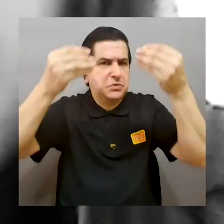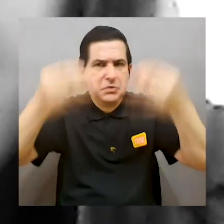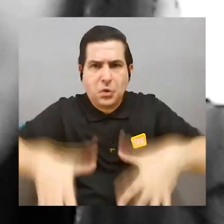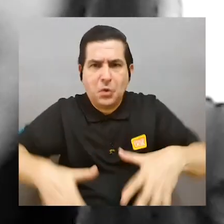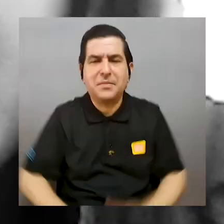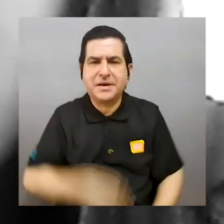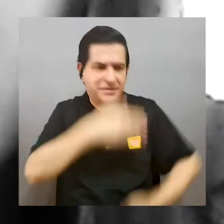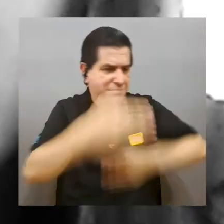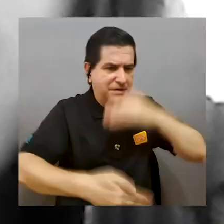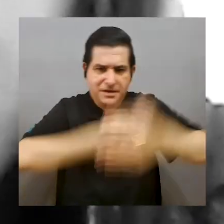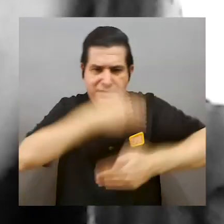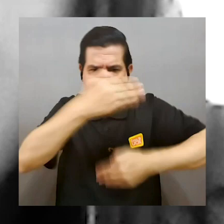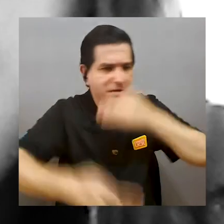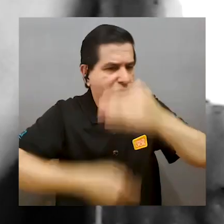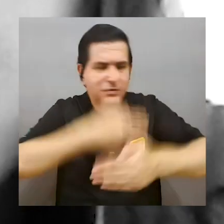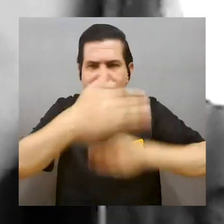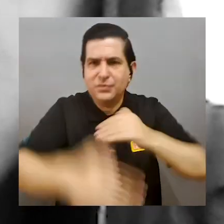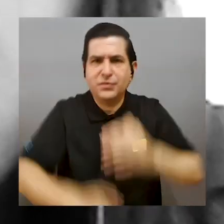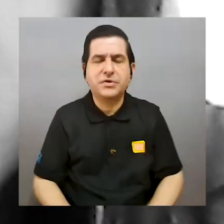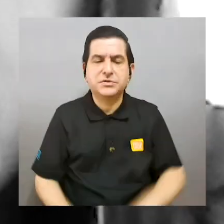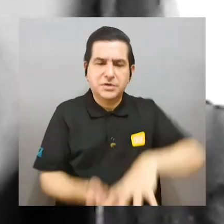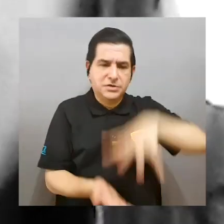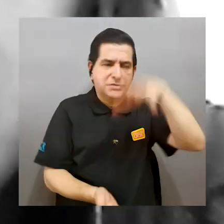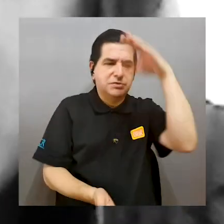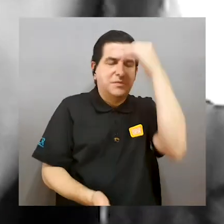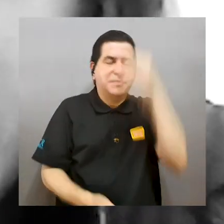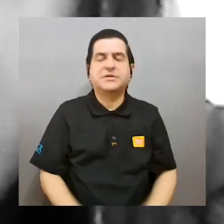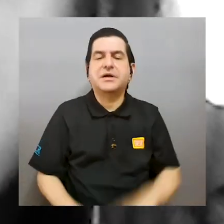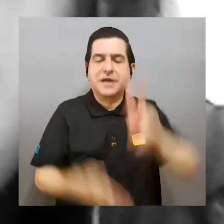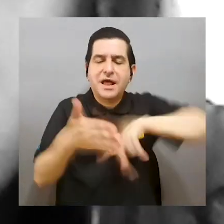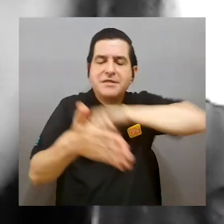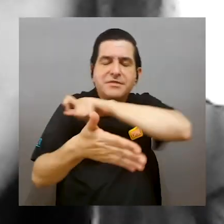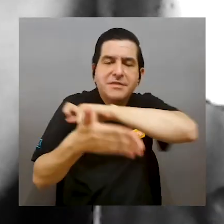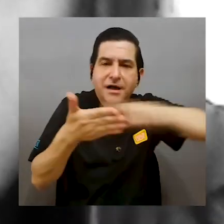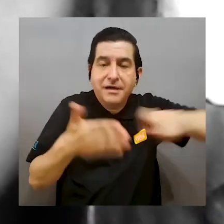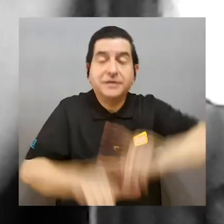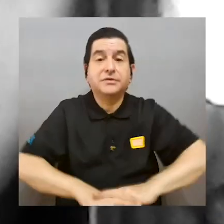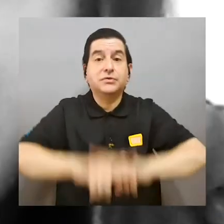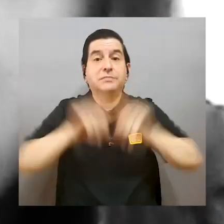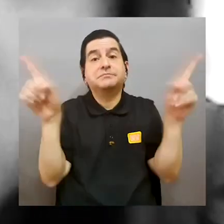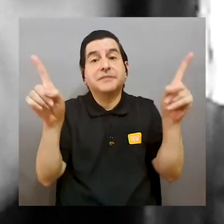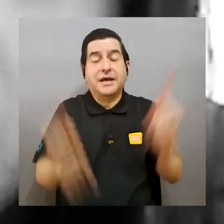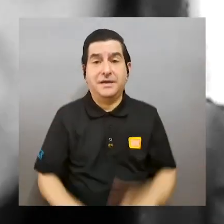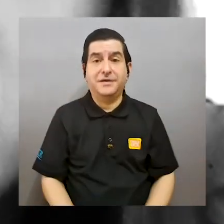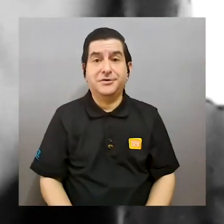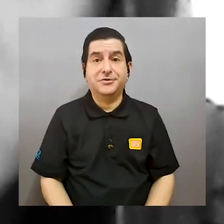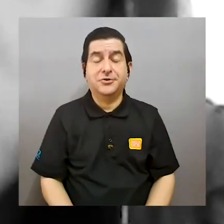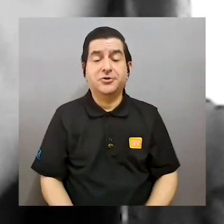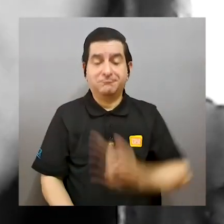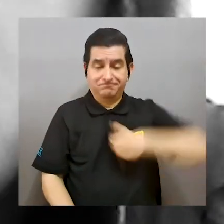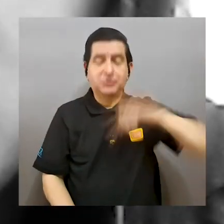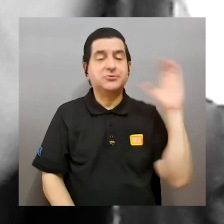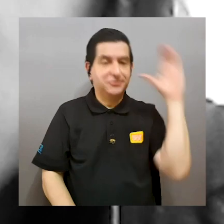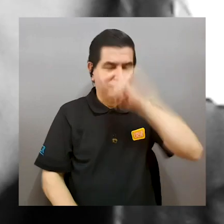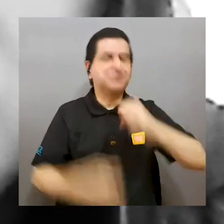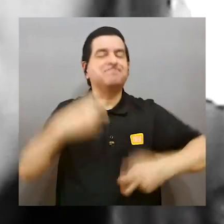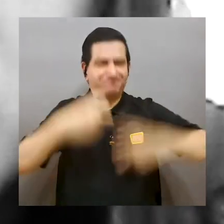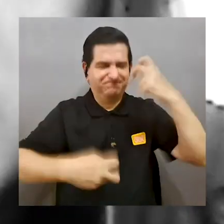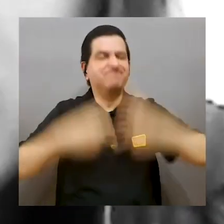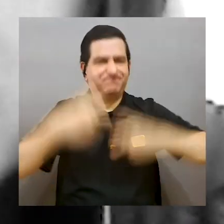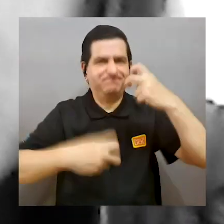pierdan, ¿verdad?, el hilo que llevaban en el proceso del aprendizaje de la lectoescritura, pero sin embargo sí hemos visto